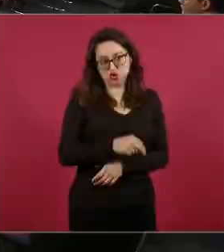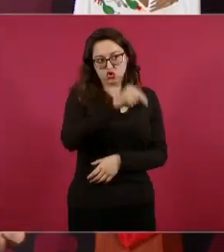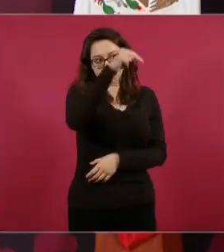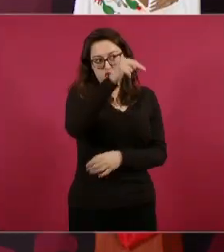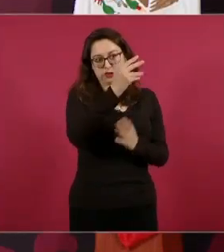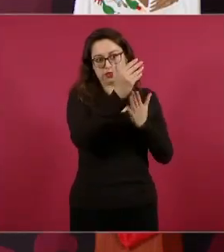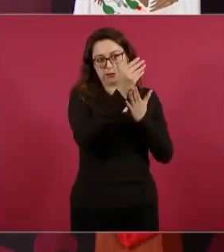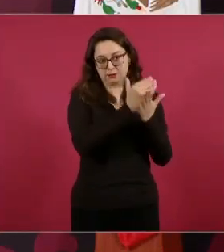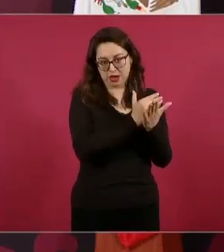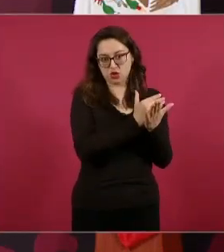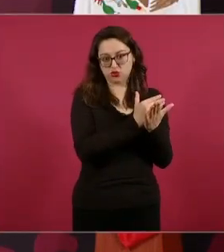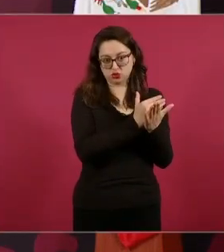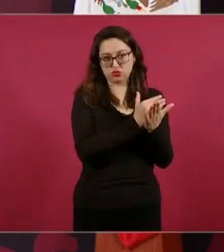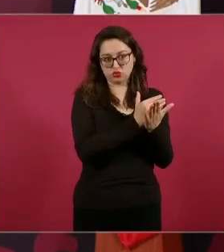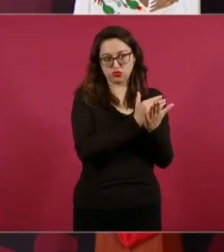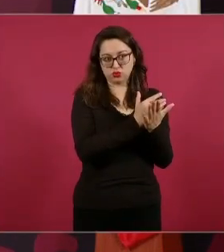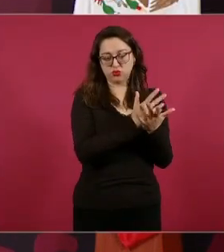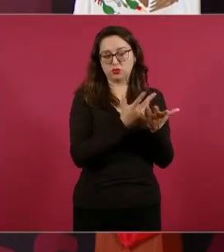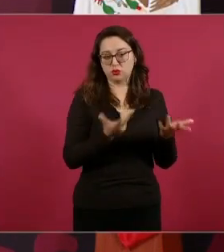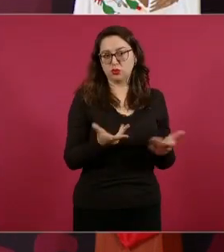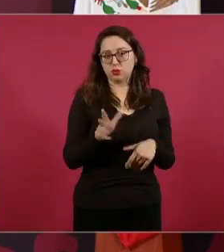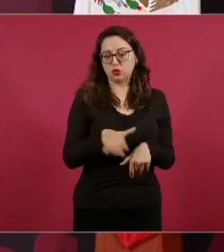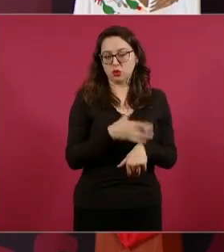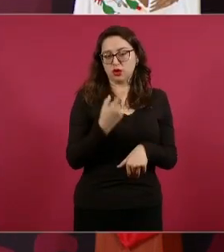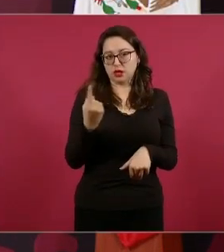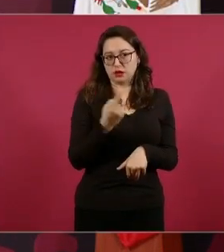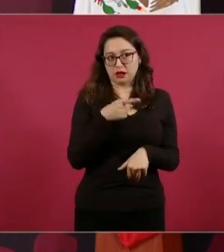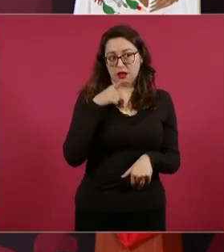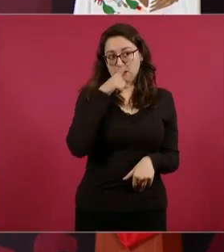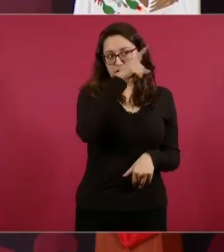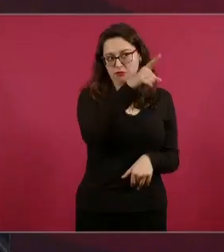Inversión pública, el Estado.